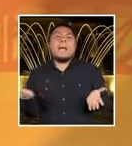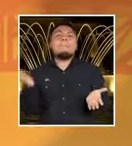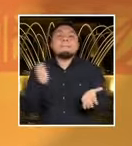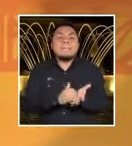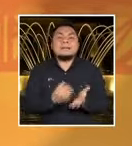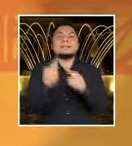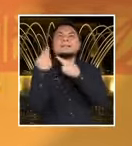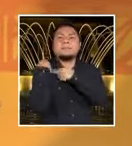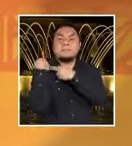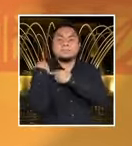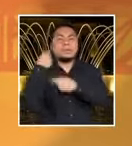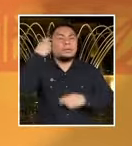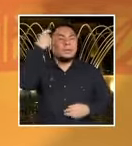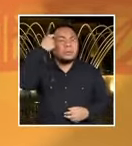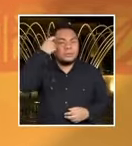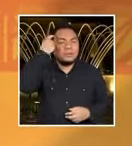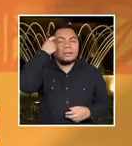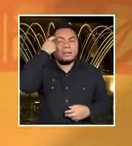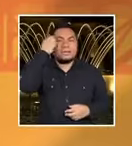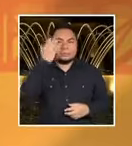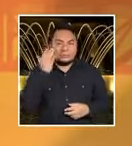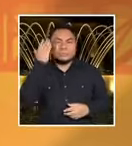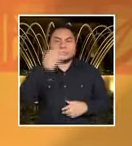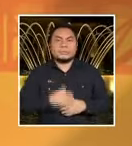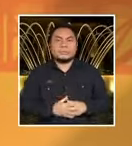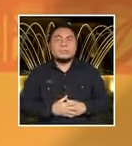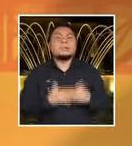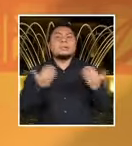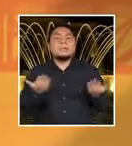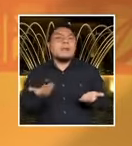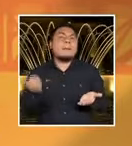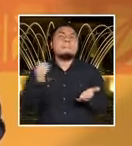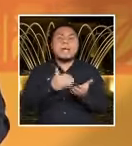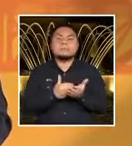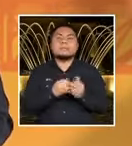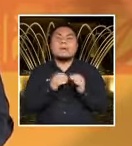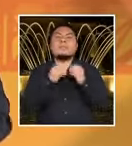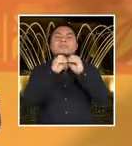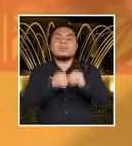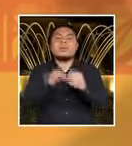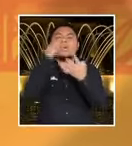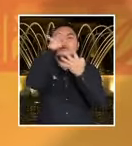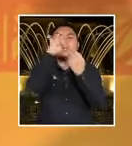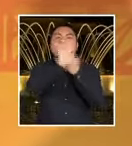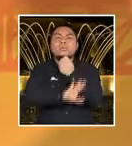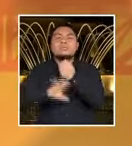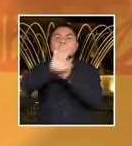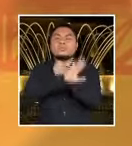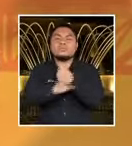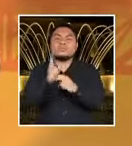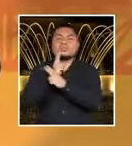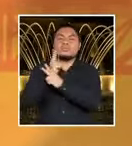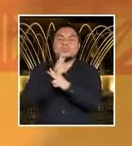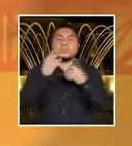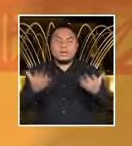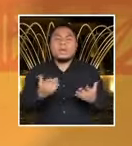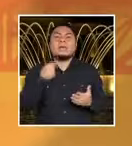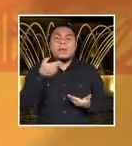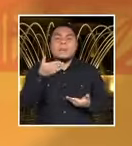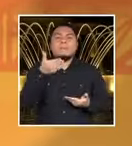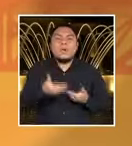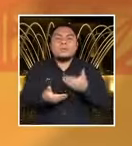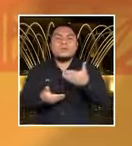conciencia, con mayor responsabilidad, con la bioseguridad que nos permita dar cada paso